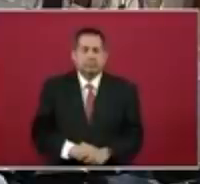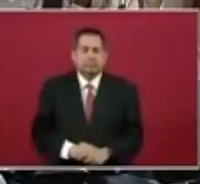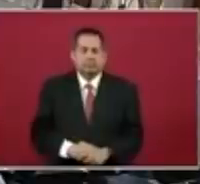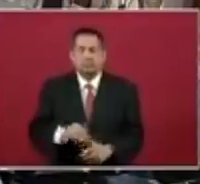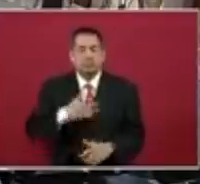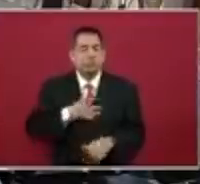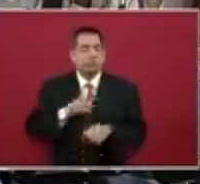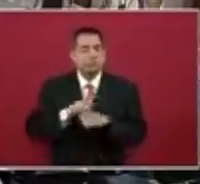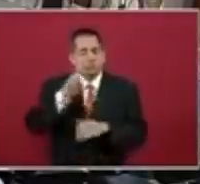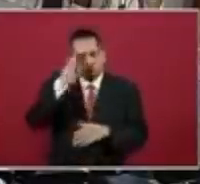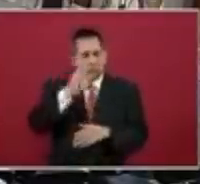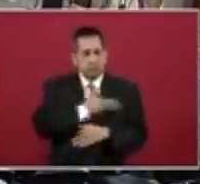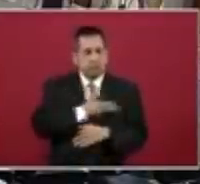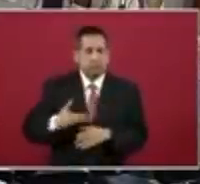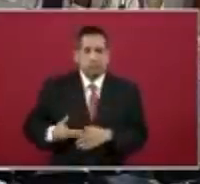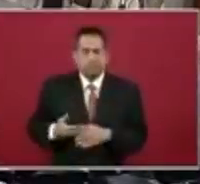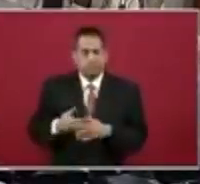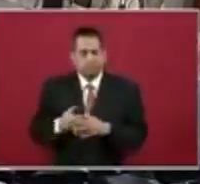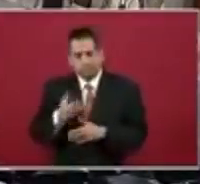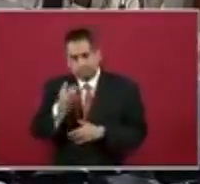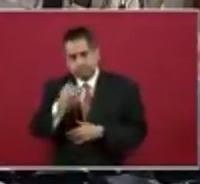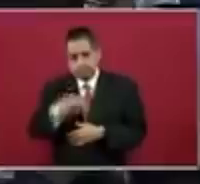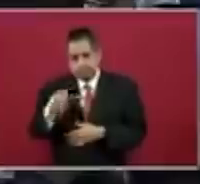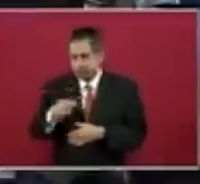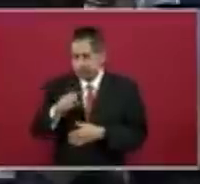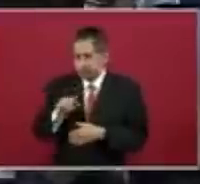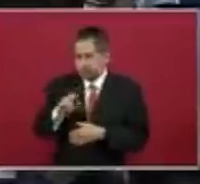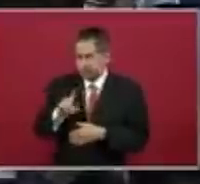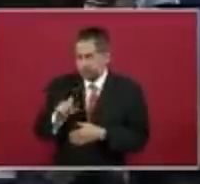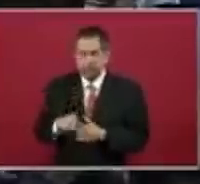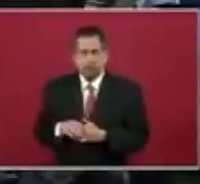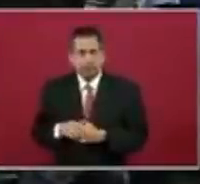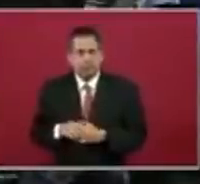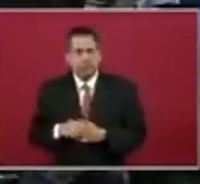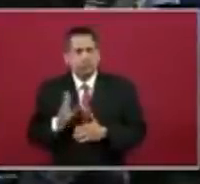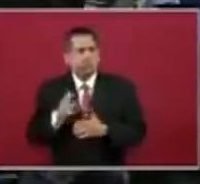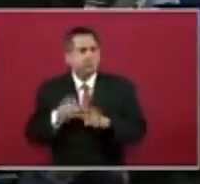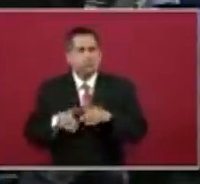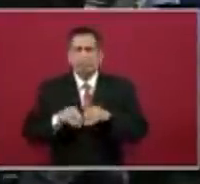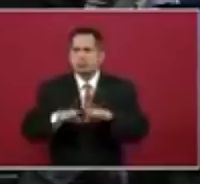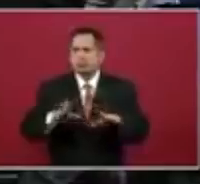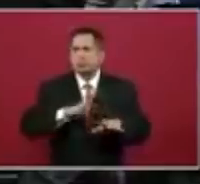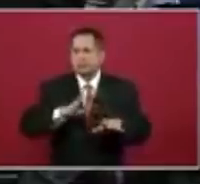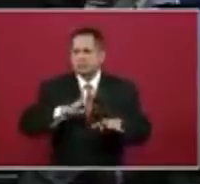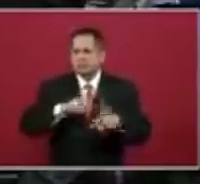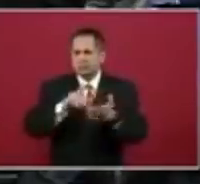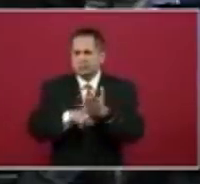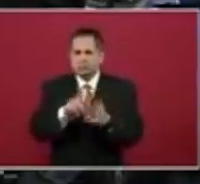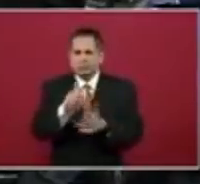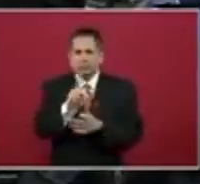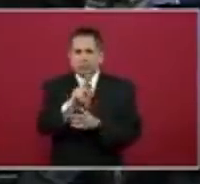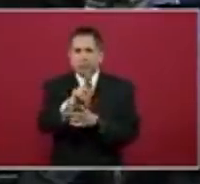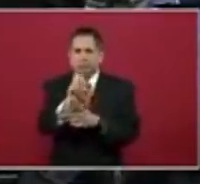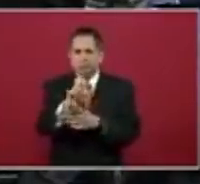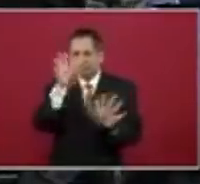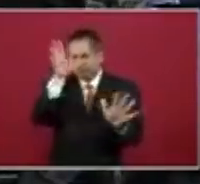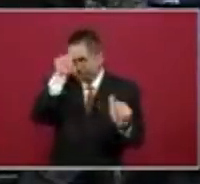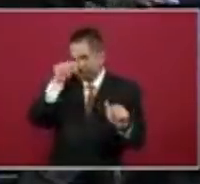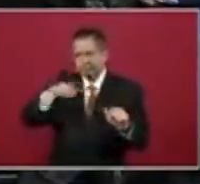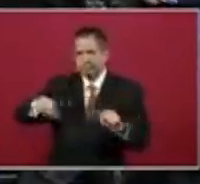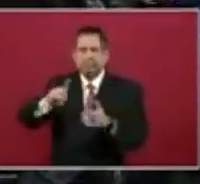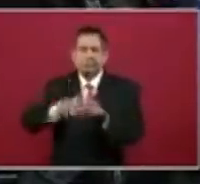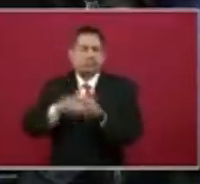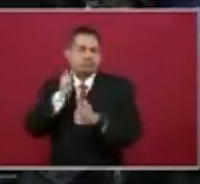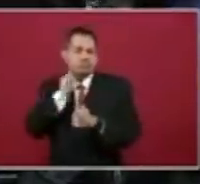Buenos días, señor presidente. Carlos Montesinos de la Hoguera. Comienza a haber informes de que ya hay un preacuerdo en el Senado para aprobar